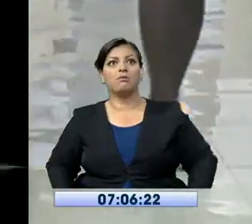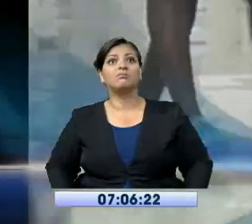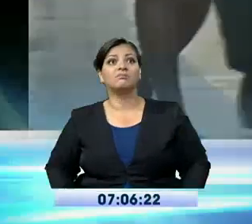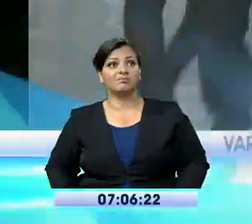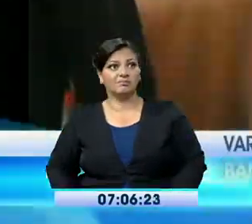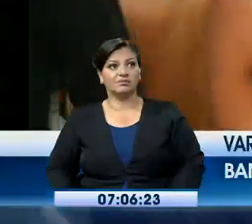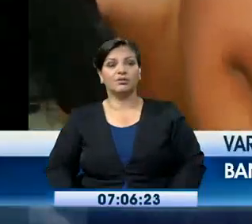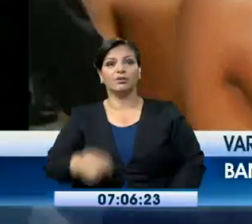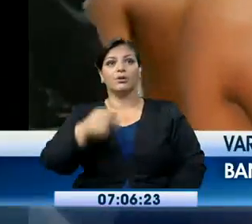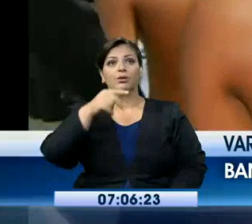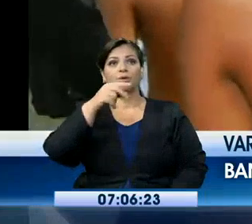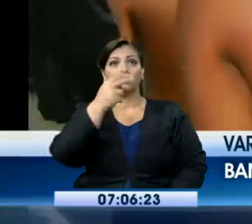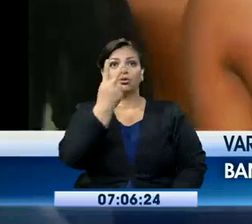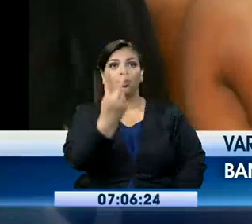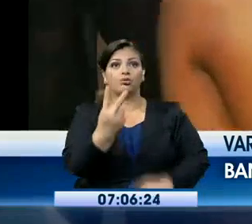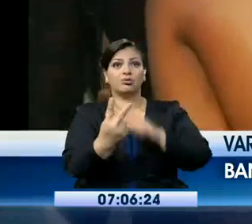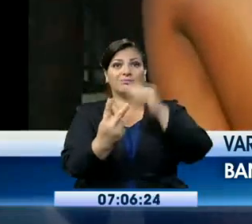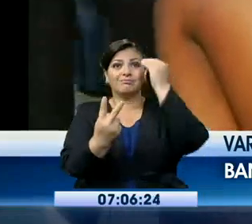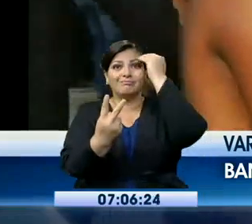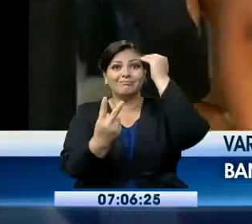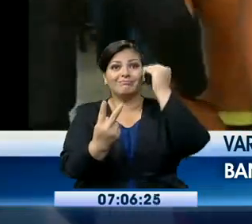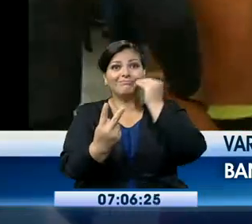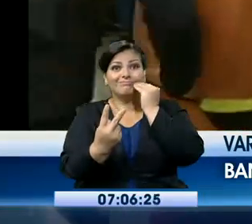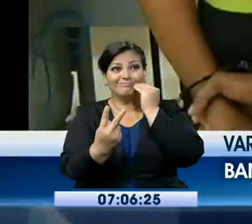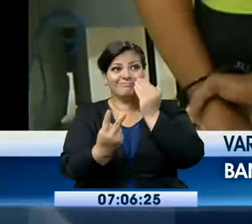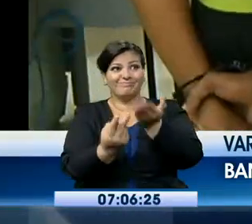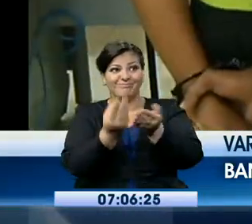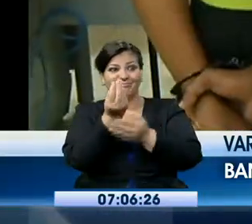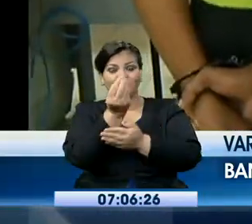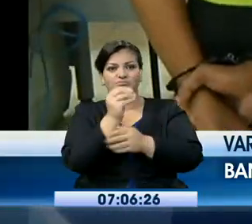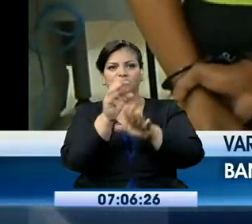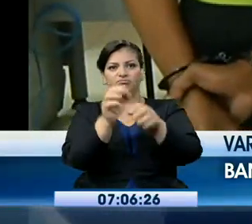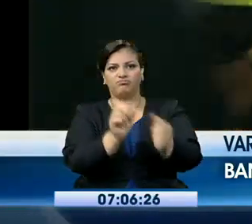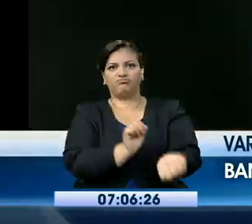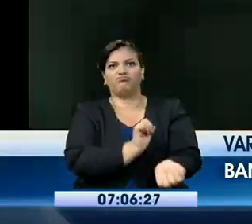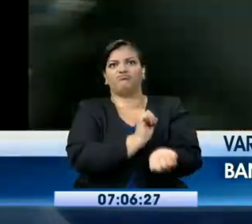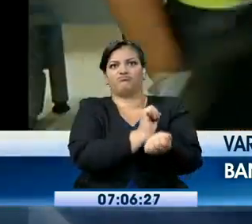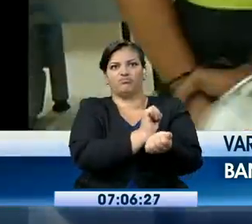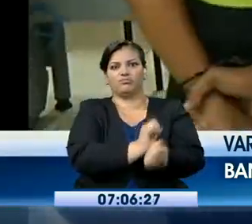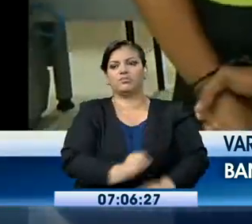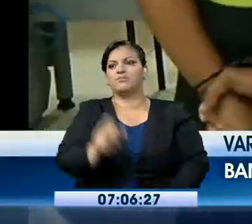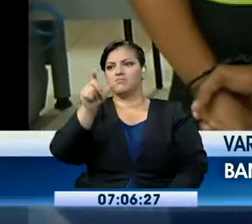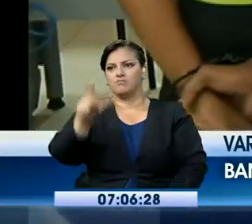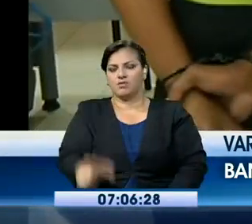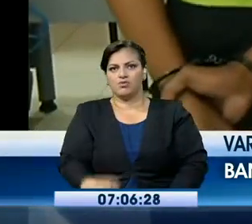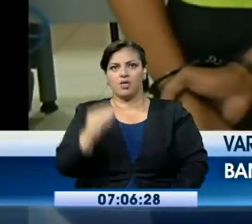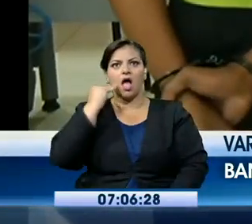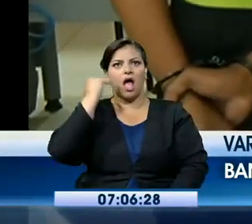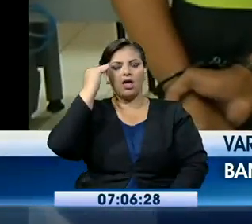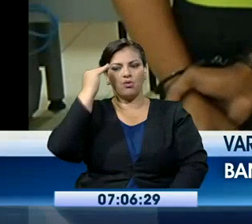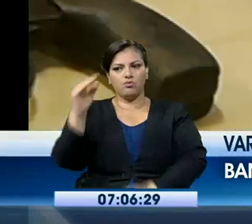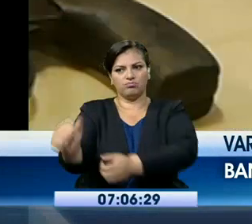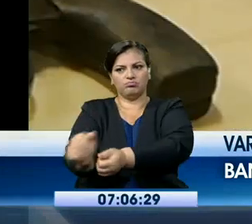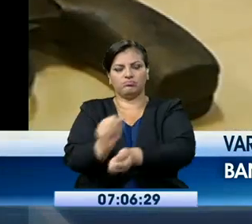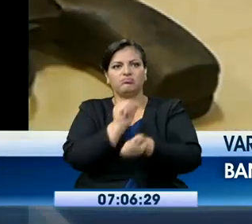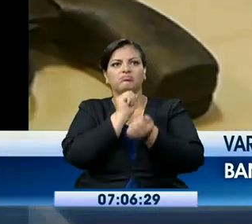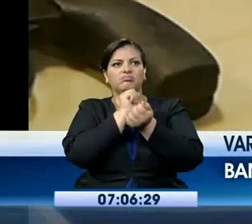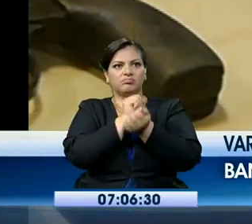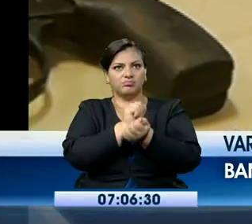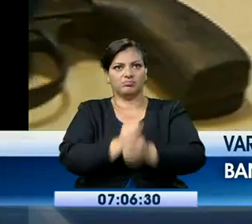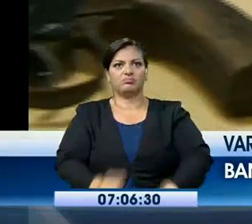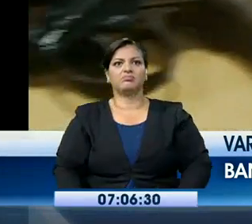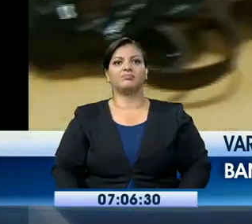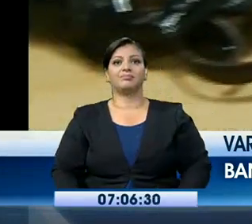Los implicados fueron trasladados hasta la unidad de flagrancia de la Fiscalía en el norte de Guayaquil. Ellos habrían sido partícipes de